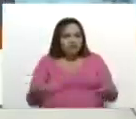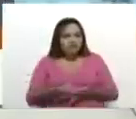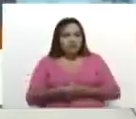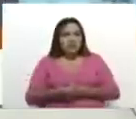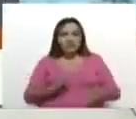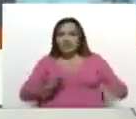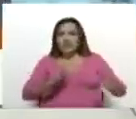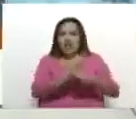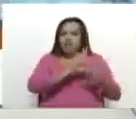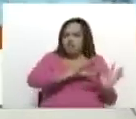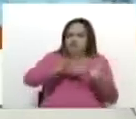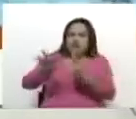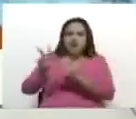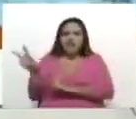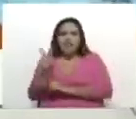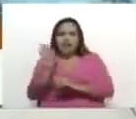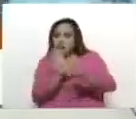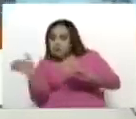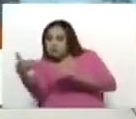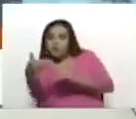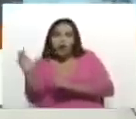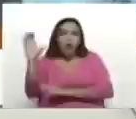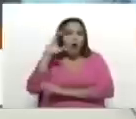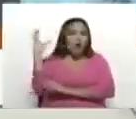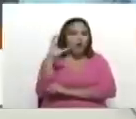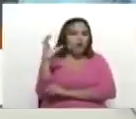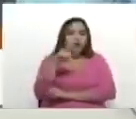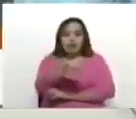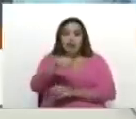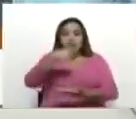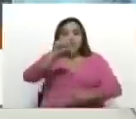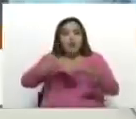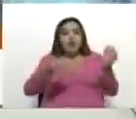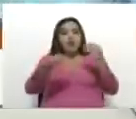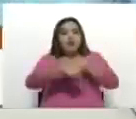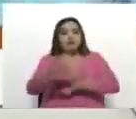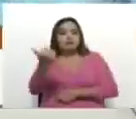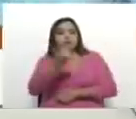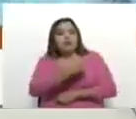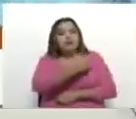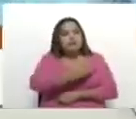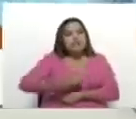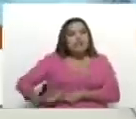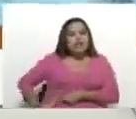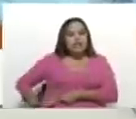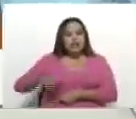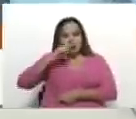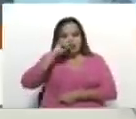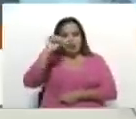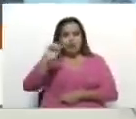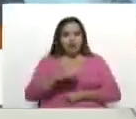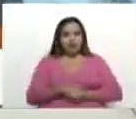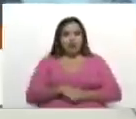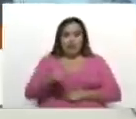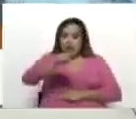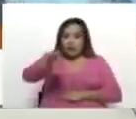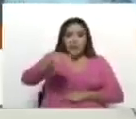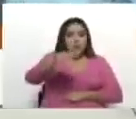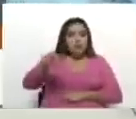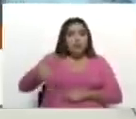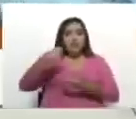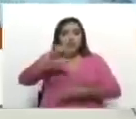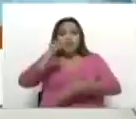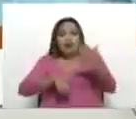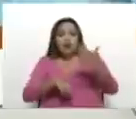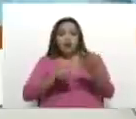calle dijeron me invada en Venezuela por Colombia eso es la calle firmaron un contrato para asesinar al presidente Nicolás Maduro Esa es la calle firmaron el